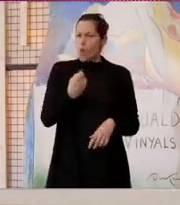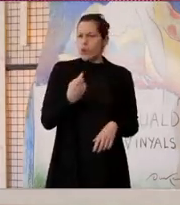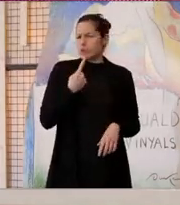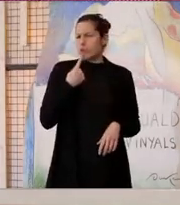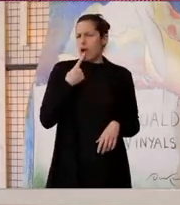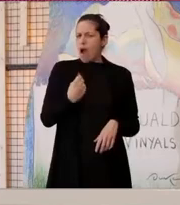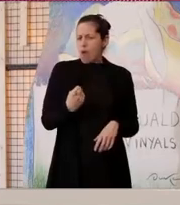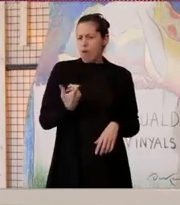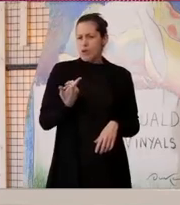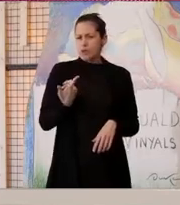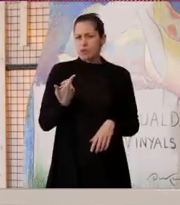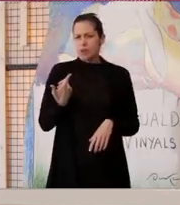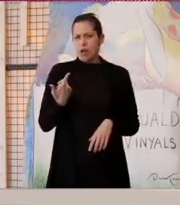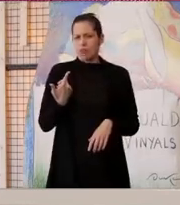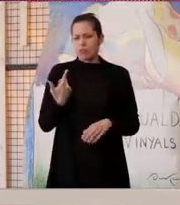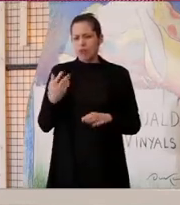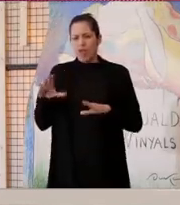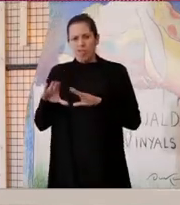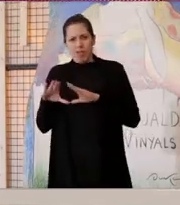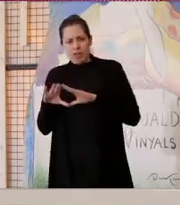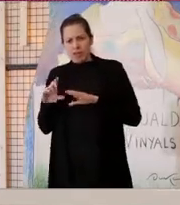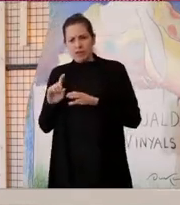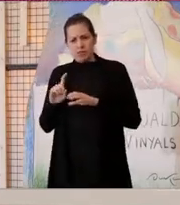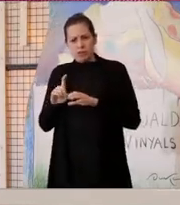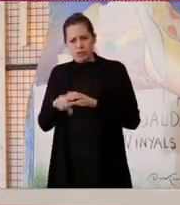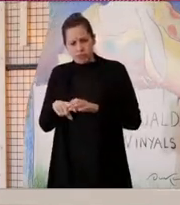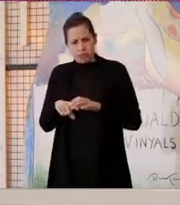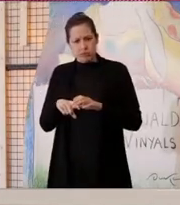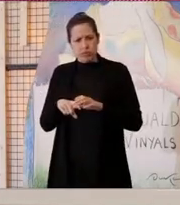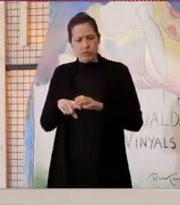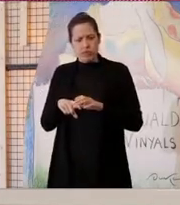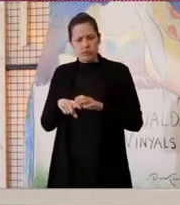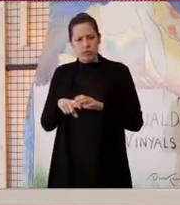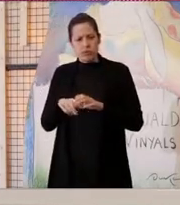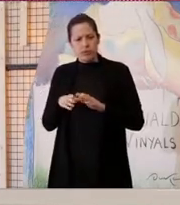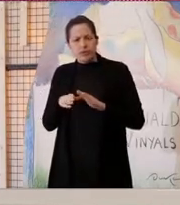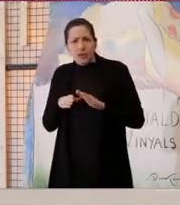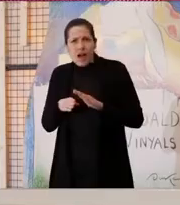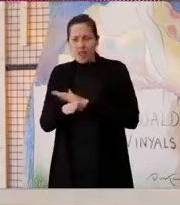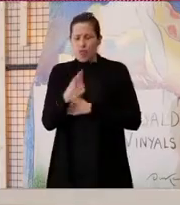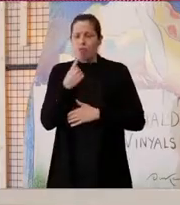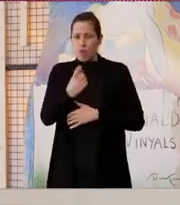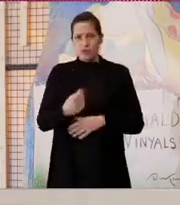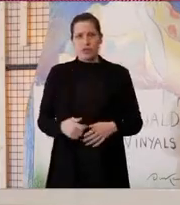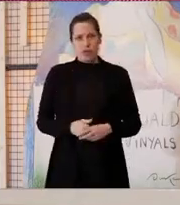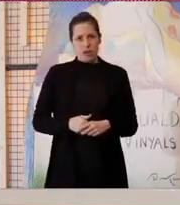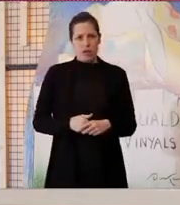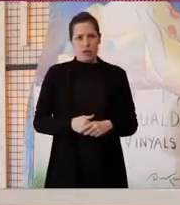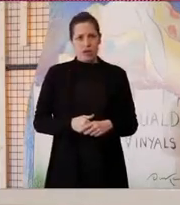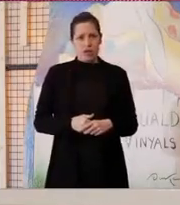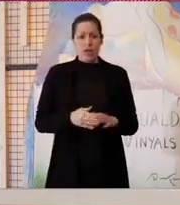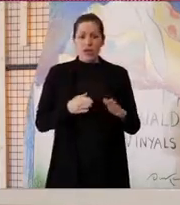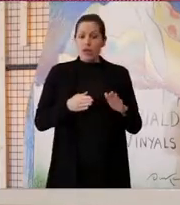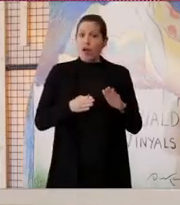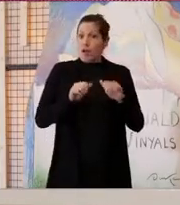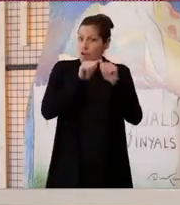ese ejercicio del poder patriarcal nos cuesta mucho entramos de otra forma y También salimos de